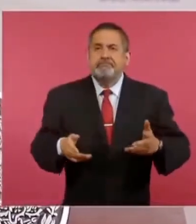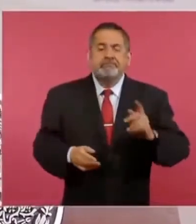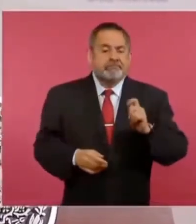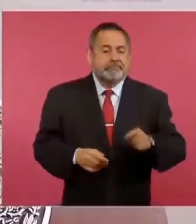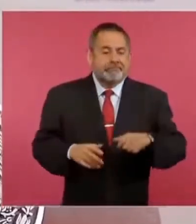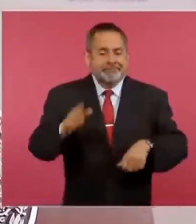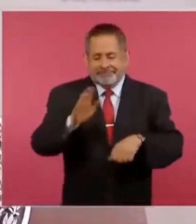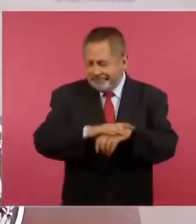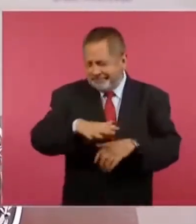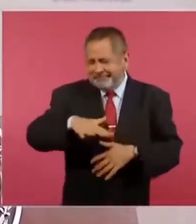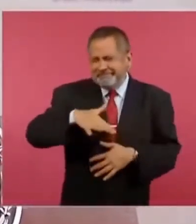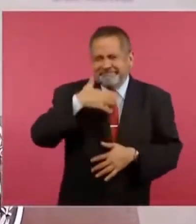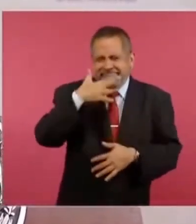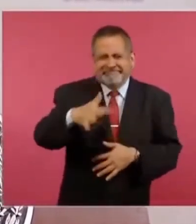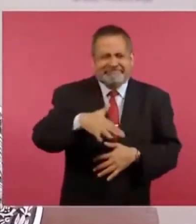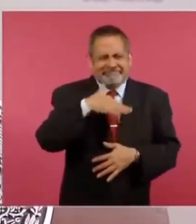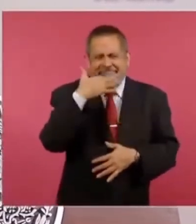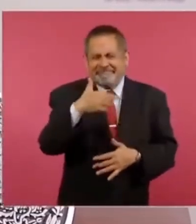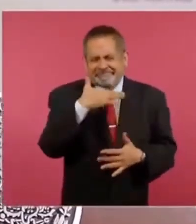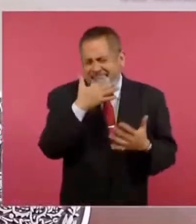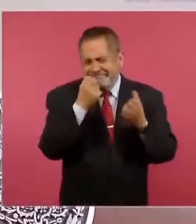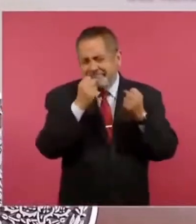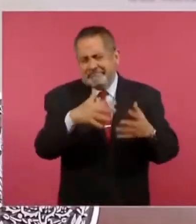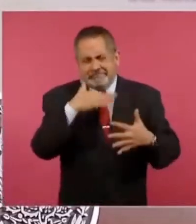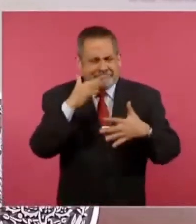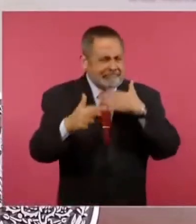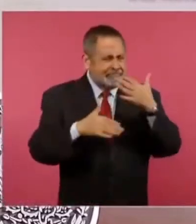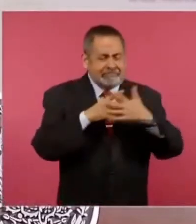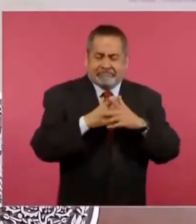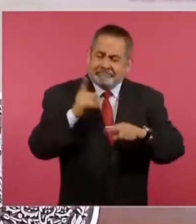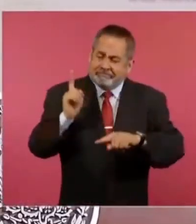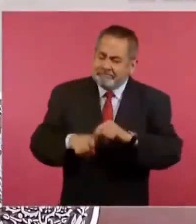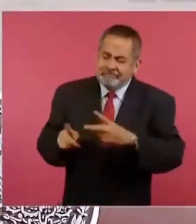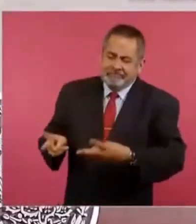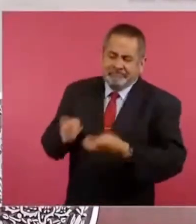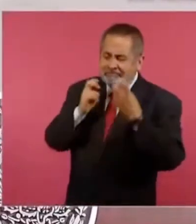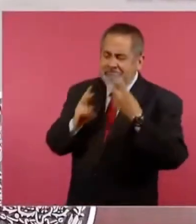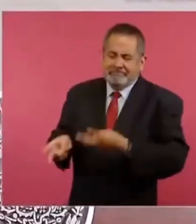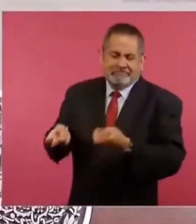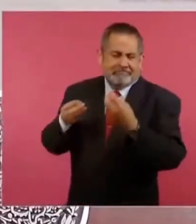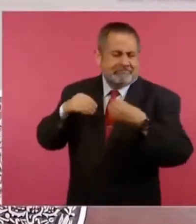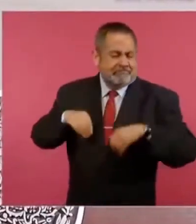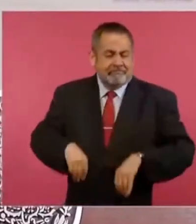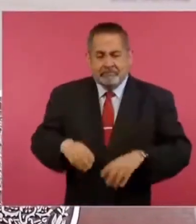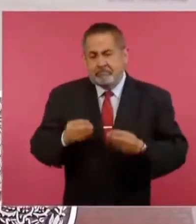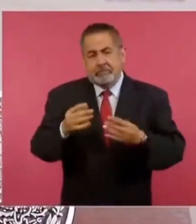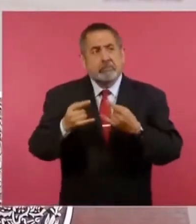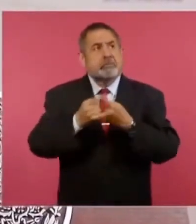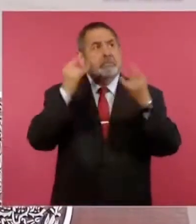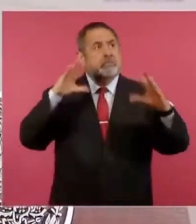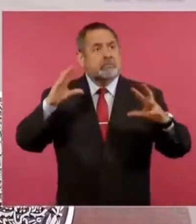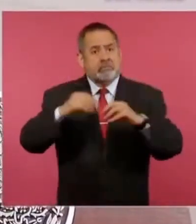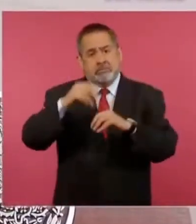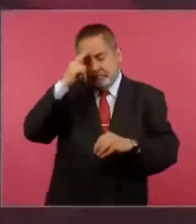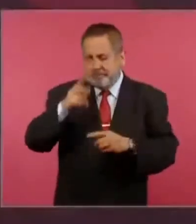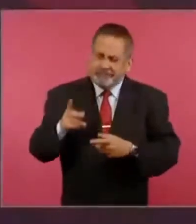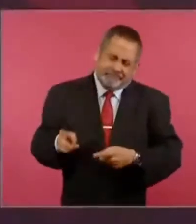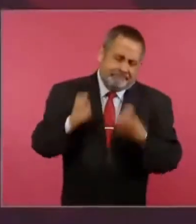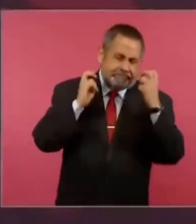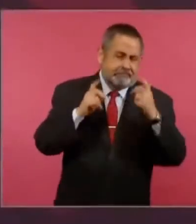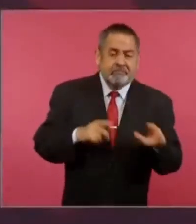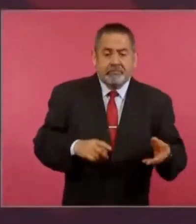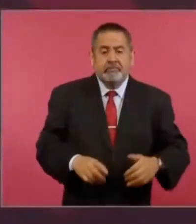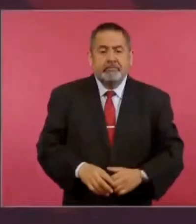de más corrupción, de más saqueo en toda la historia de México.